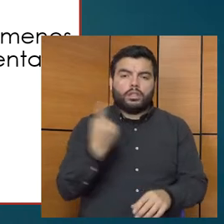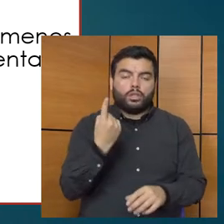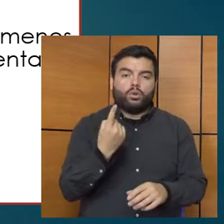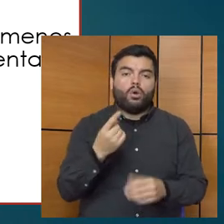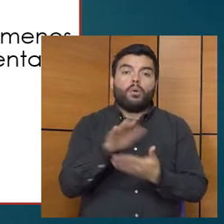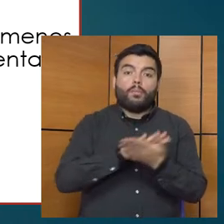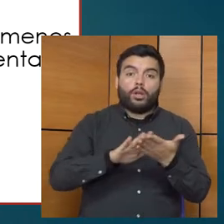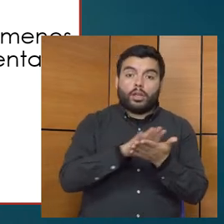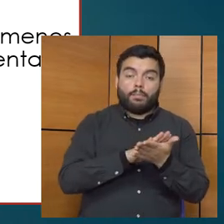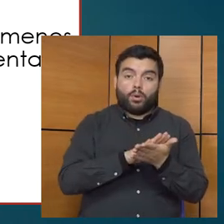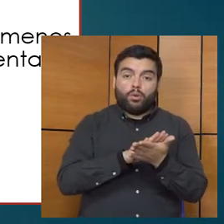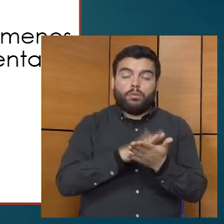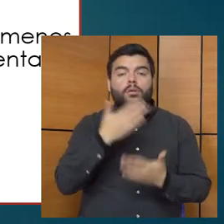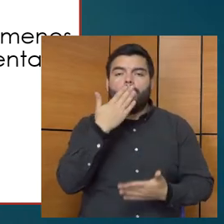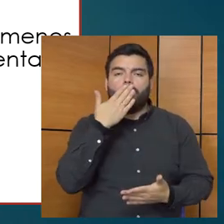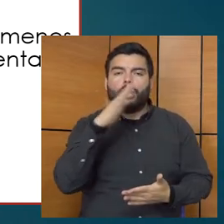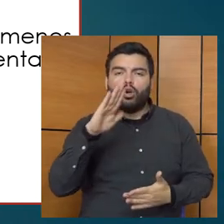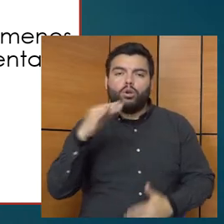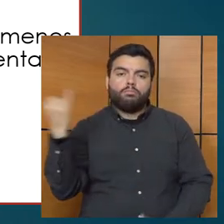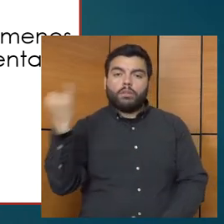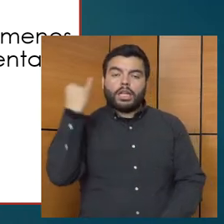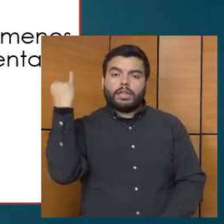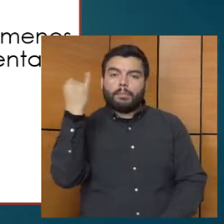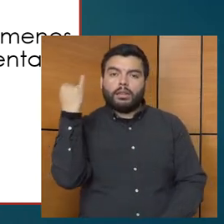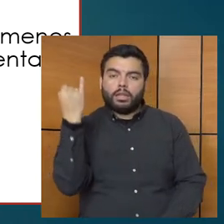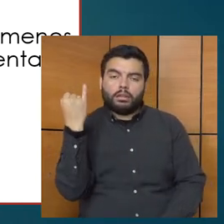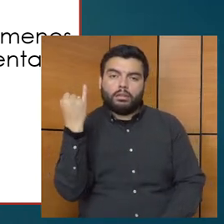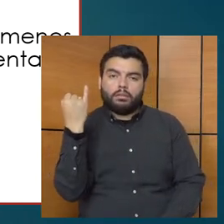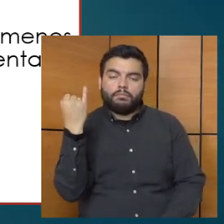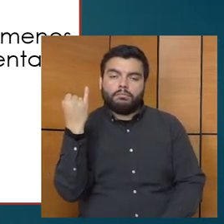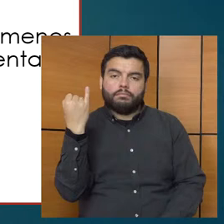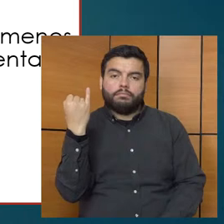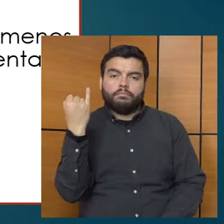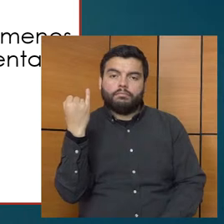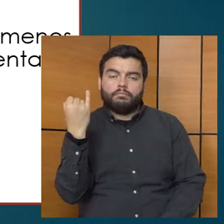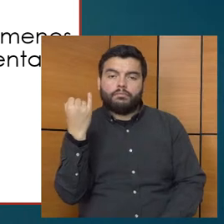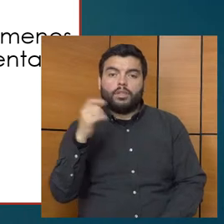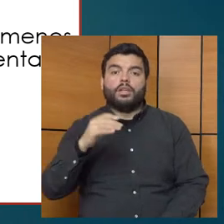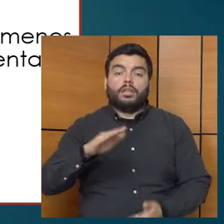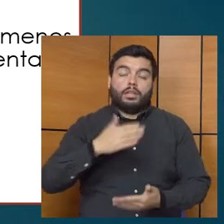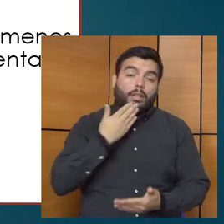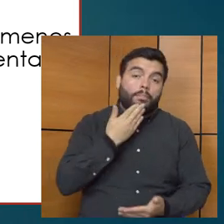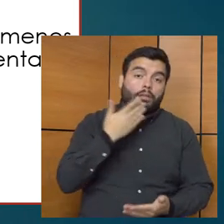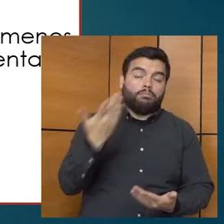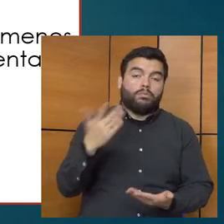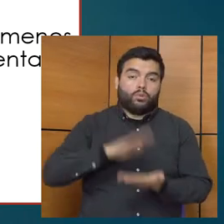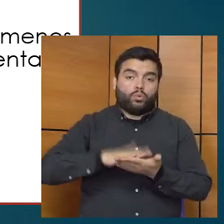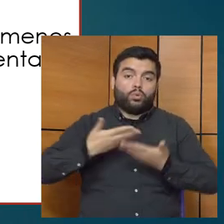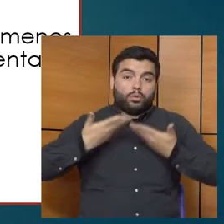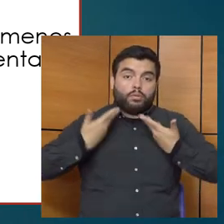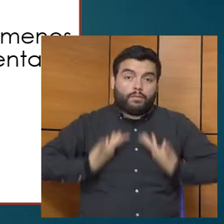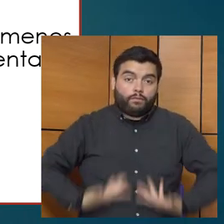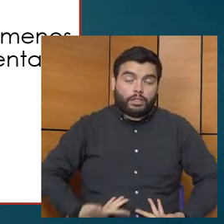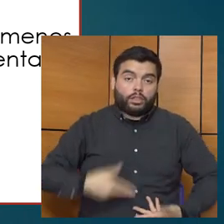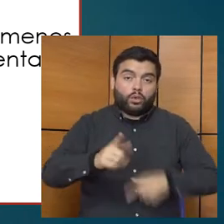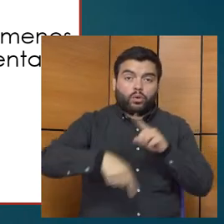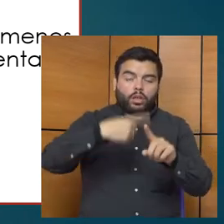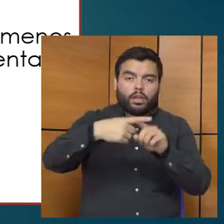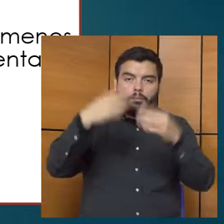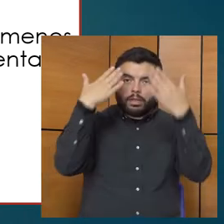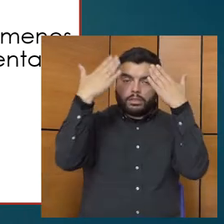y aumentar su autonomía, lo que siempre es positivo para su bienestar psicológico y físico.